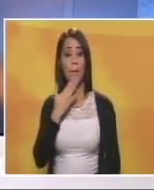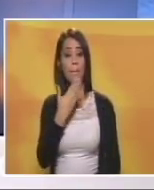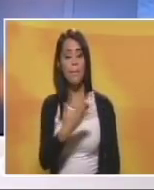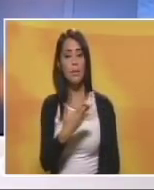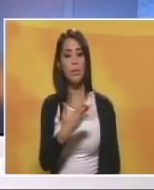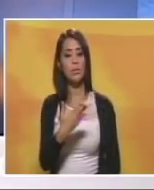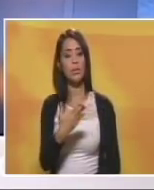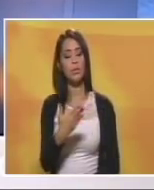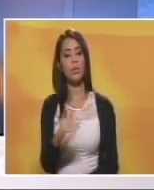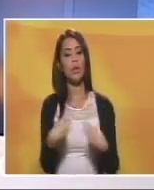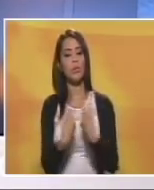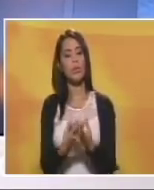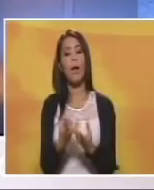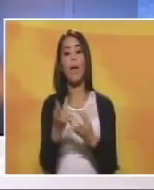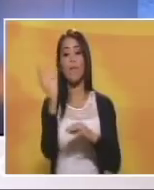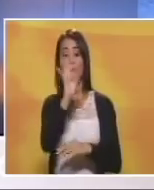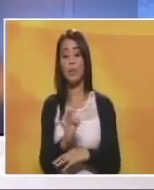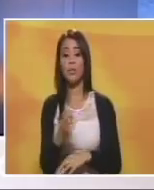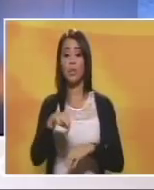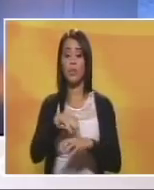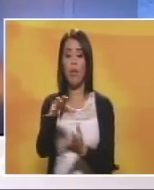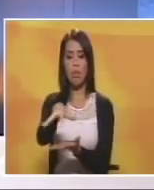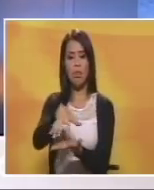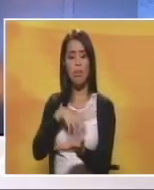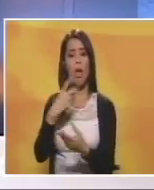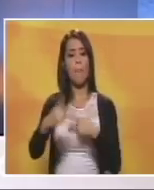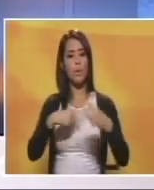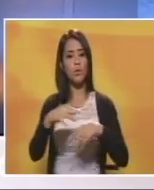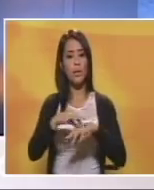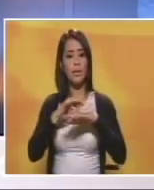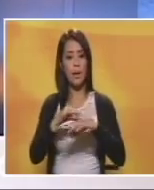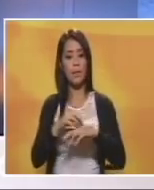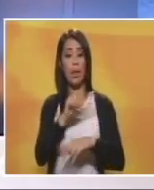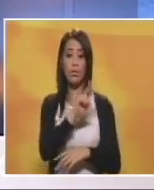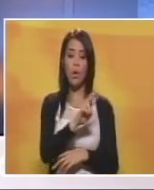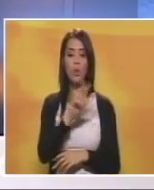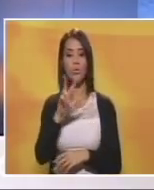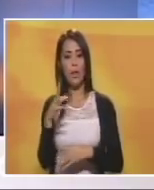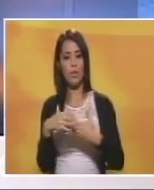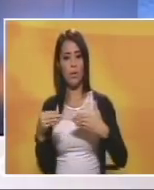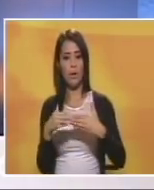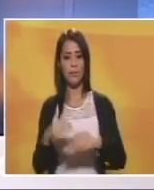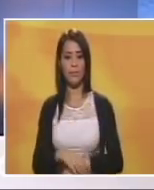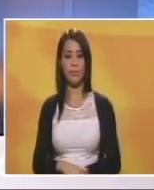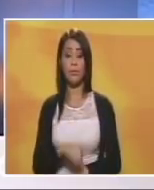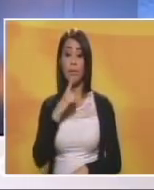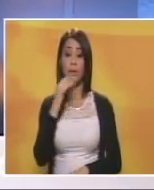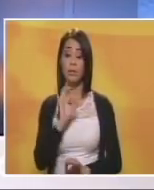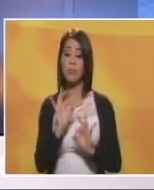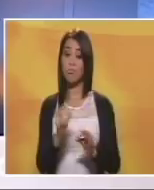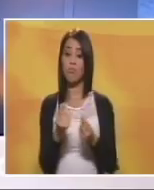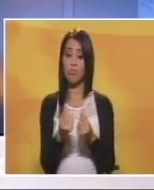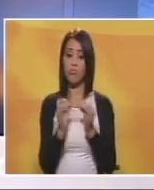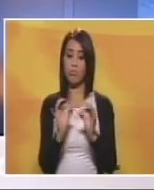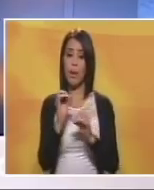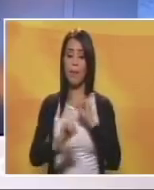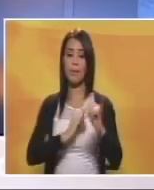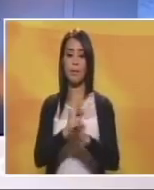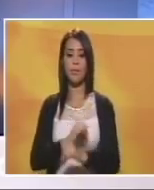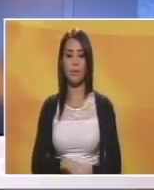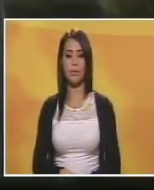a la Federación Nacional de Ganaderos a producir carne a $2 o $3. A su juicio, ese es el valor del rubro en el mercado